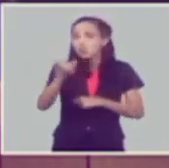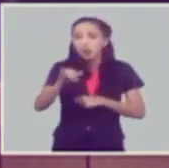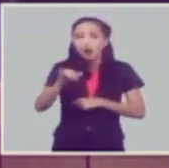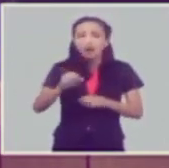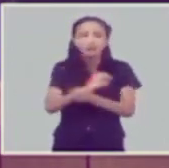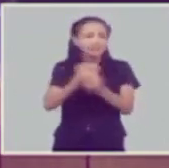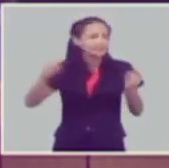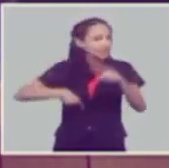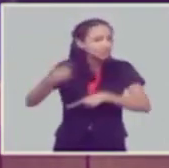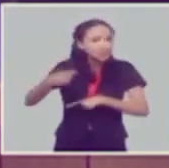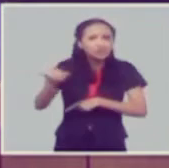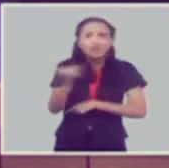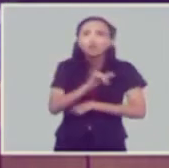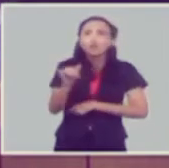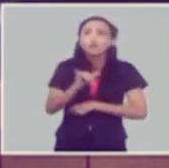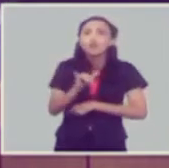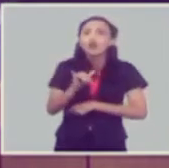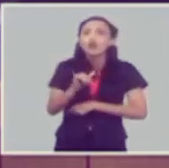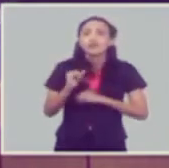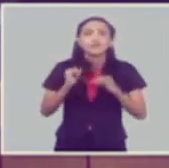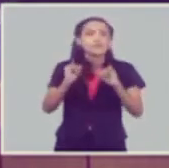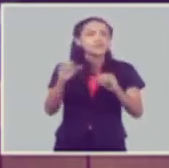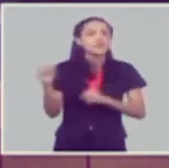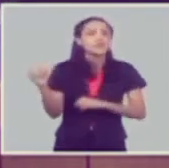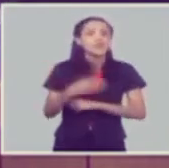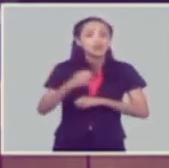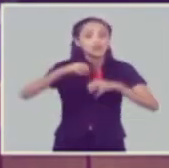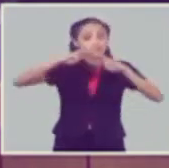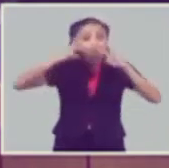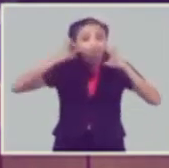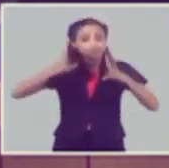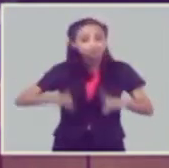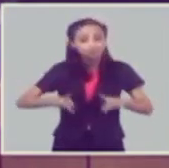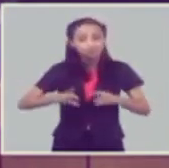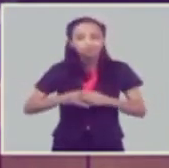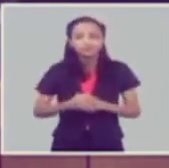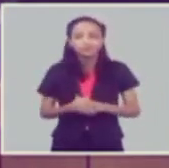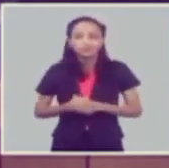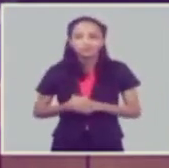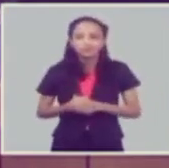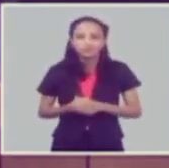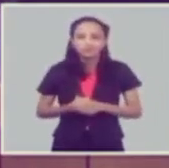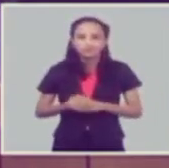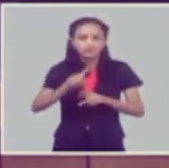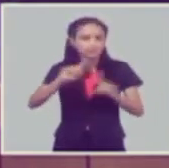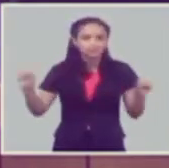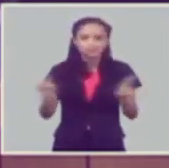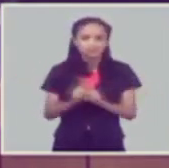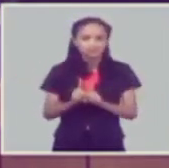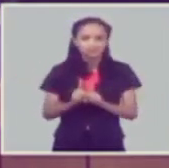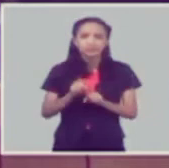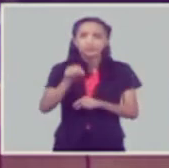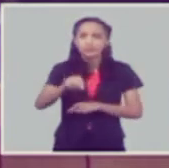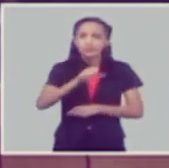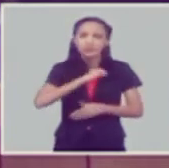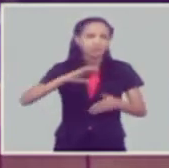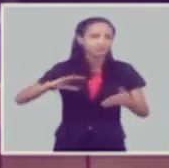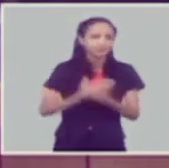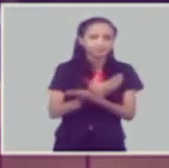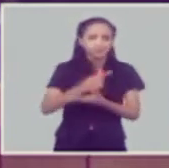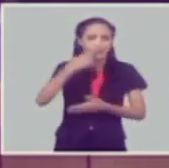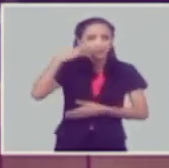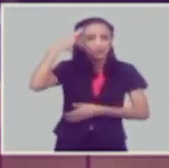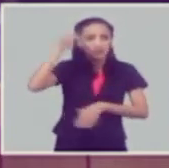falsas noticias y amenazas violentas por las redes. Eso es, en pocas palabras, el resumen del golpe no tan blando que